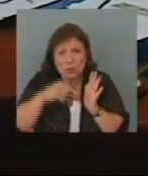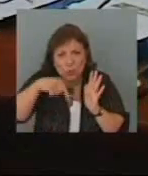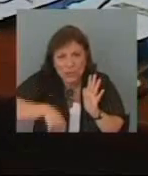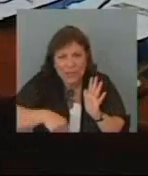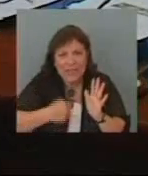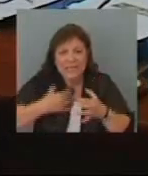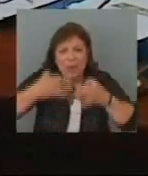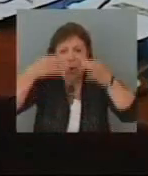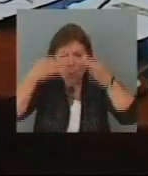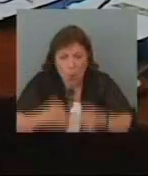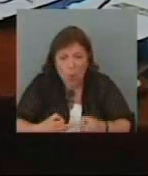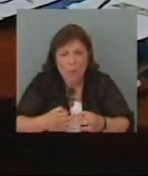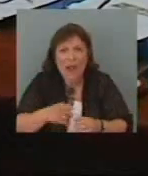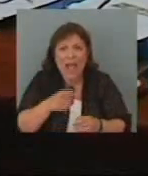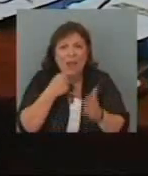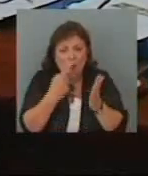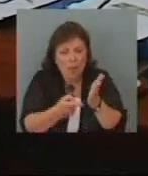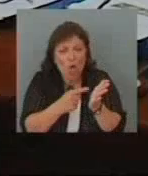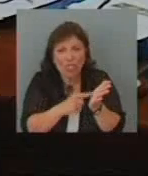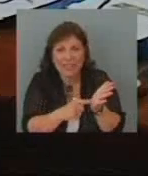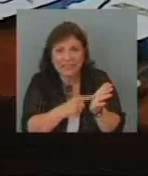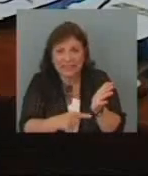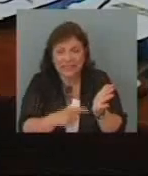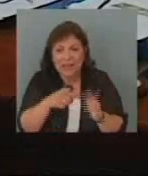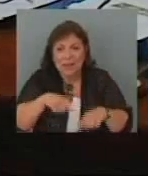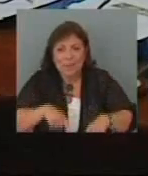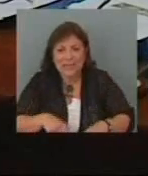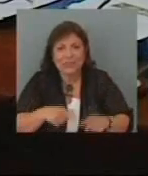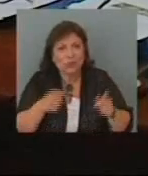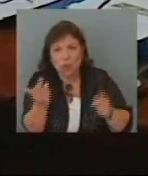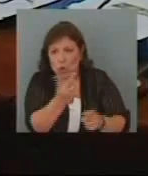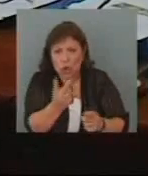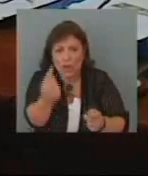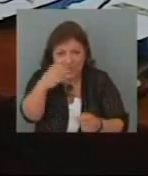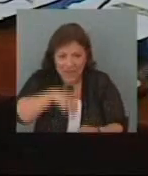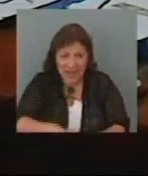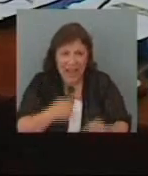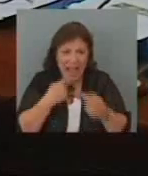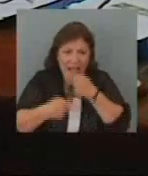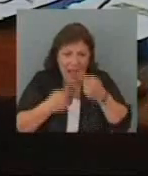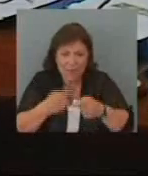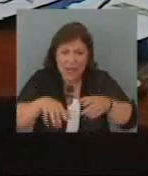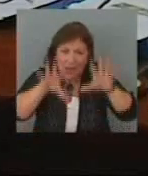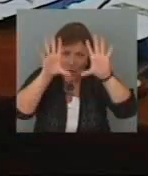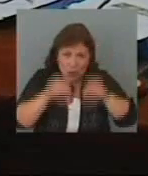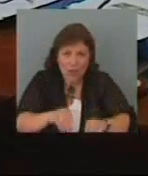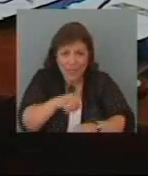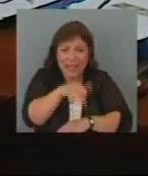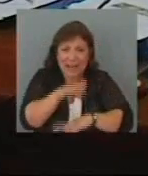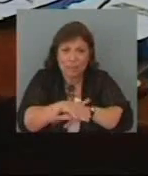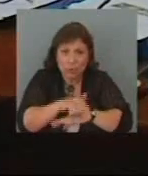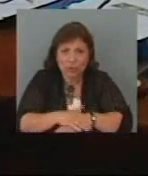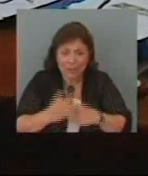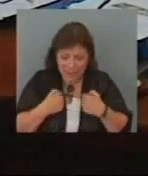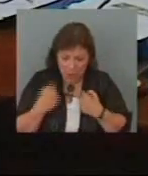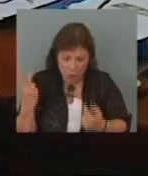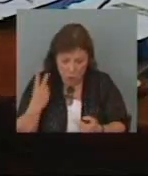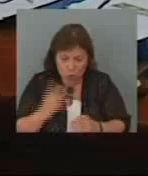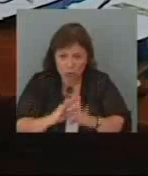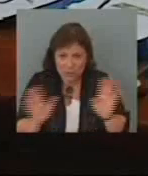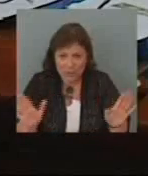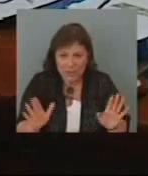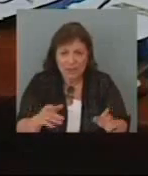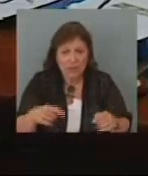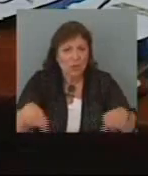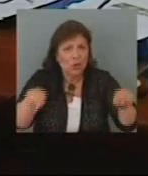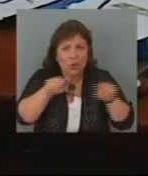se cumple tal cual aquí está escrito. Los señores ministros están aquí para rendir cuenta de las cosas de las cuales ellos son responsables y la oposición no